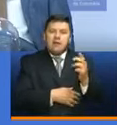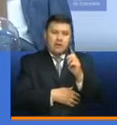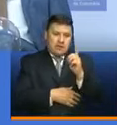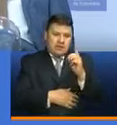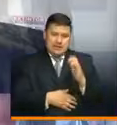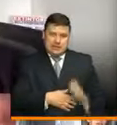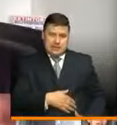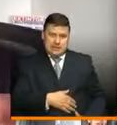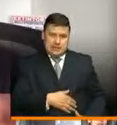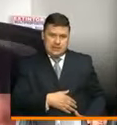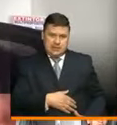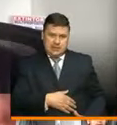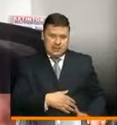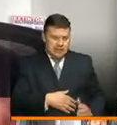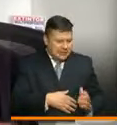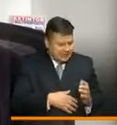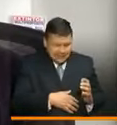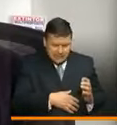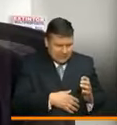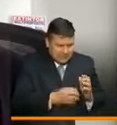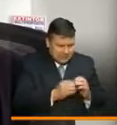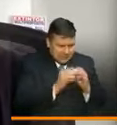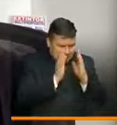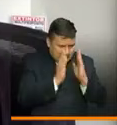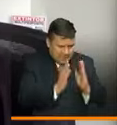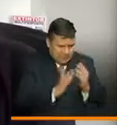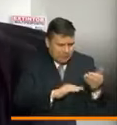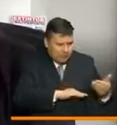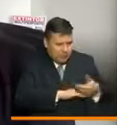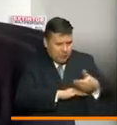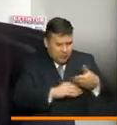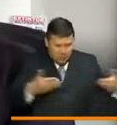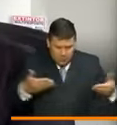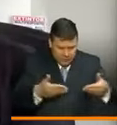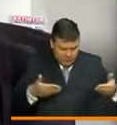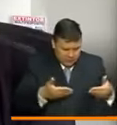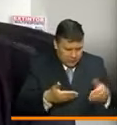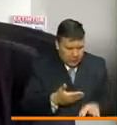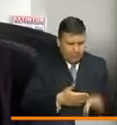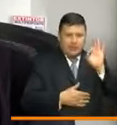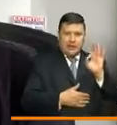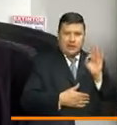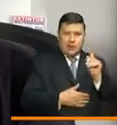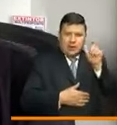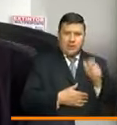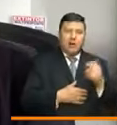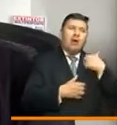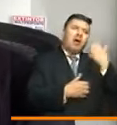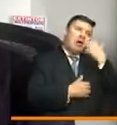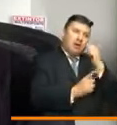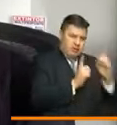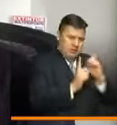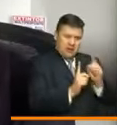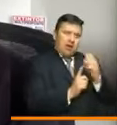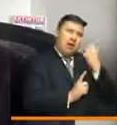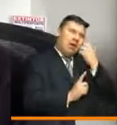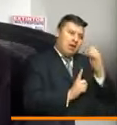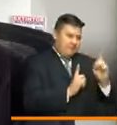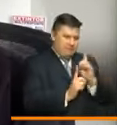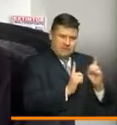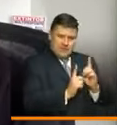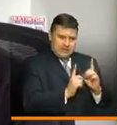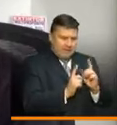fue para la categoría a la cual recibimos la mayor cantidad de propuestas. Para la categoría de pacientes fue para la cual recibimos la